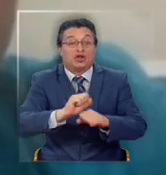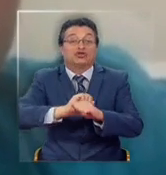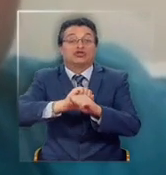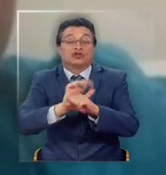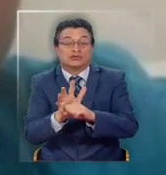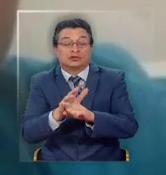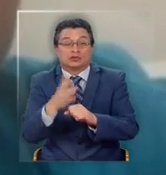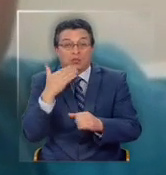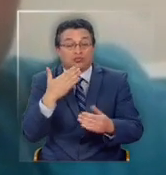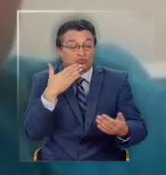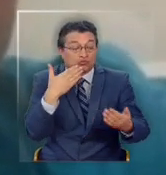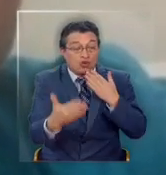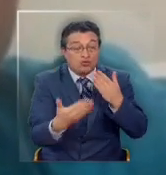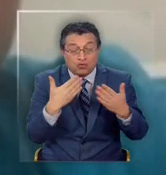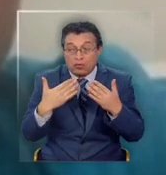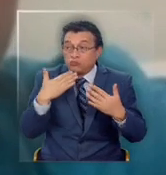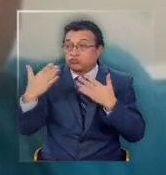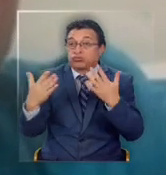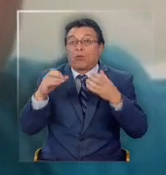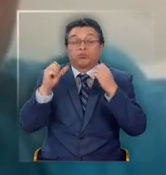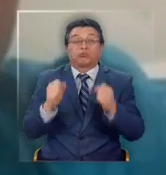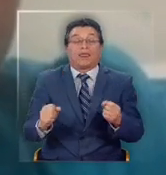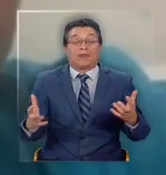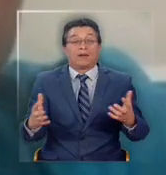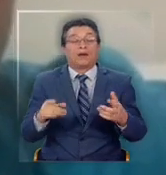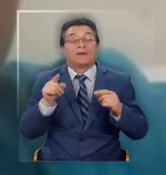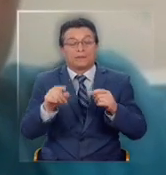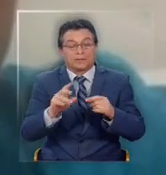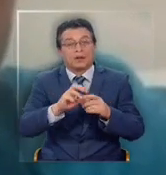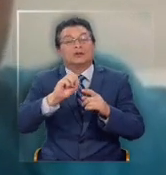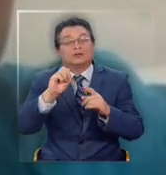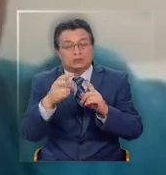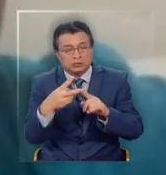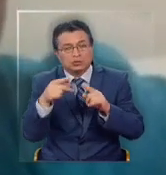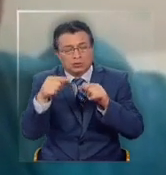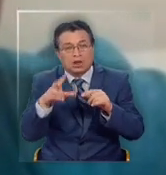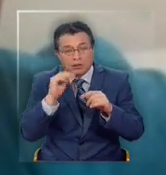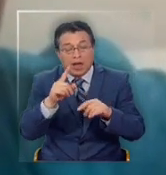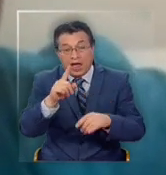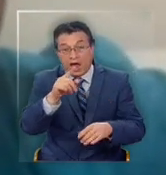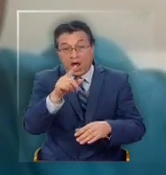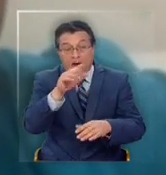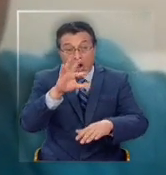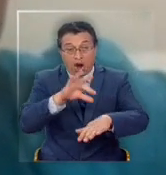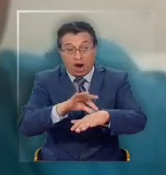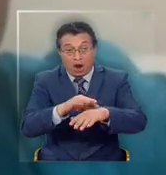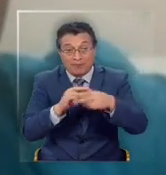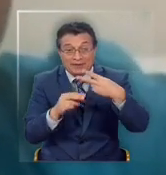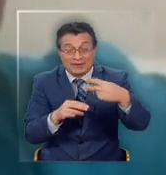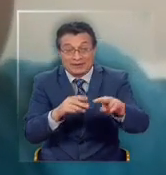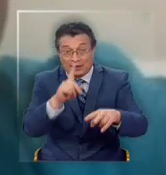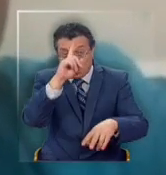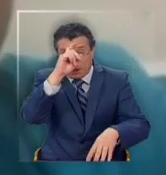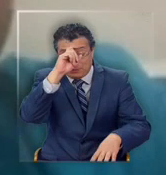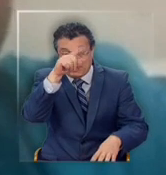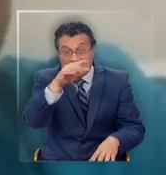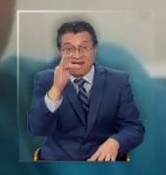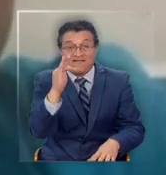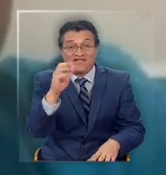COVID-19 altamente contagiante y contagioso, ¿lo siguen implementando también en el Hospital Félix Bulnes para liberar ventilación